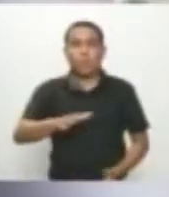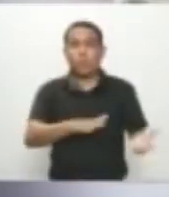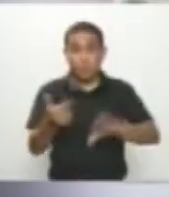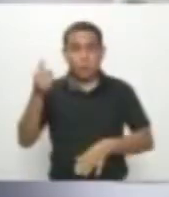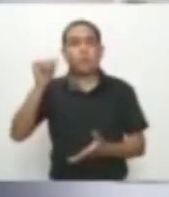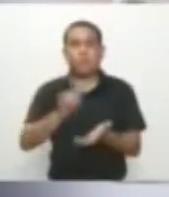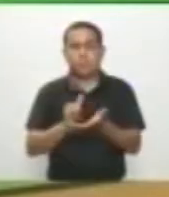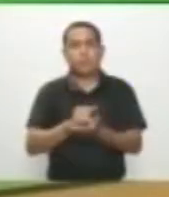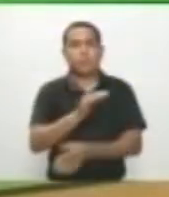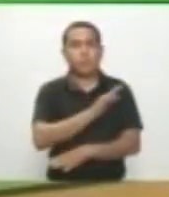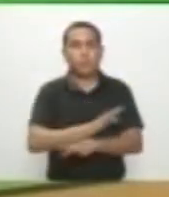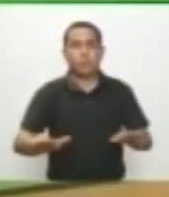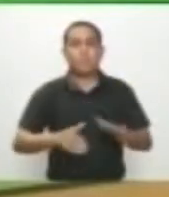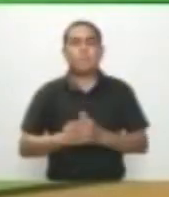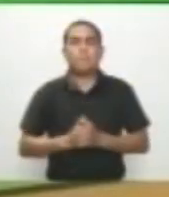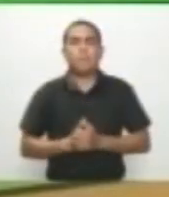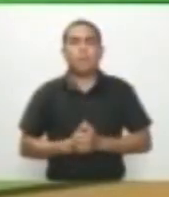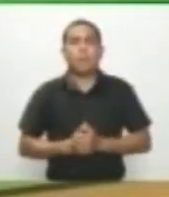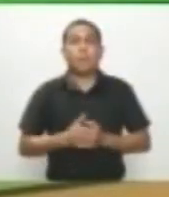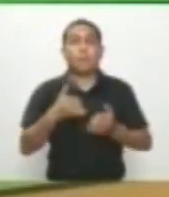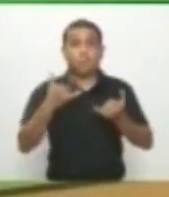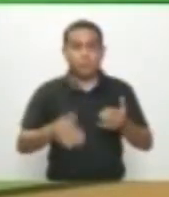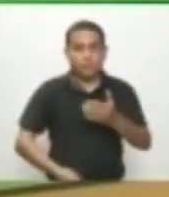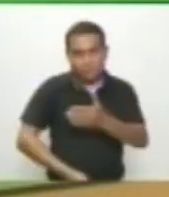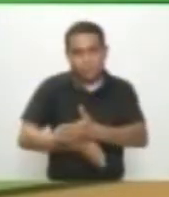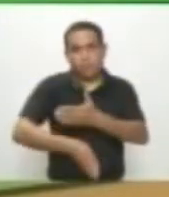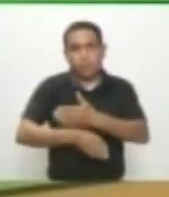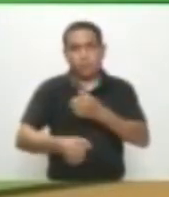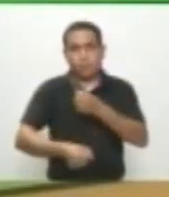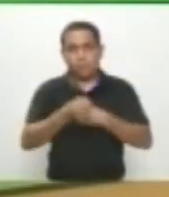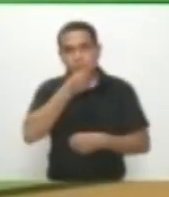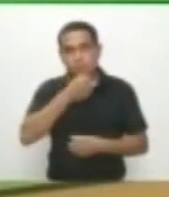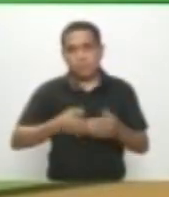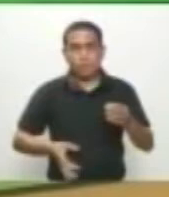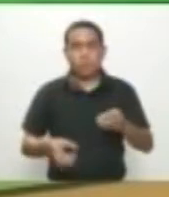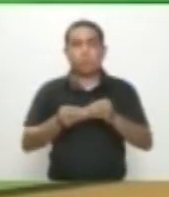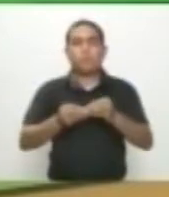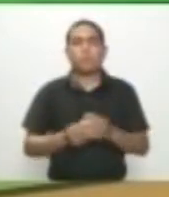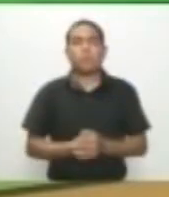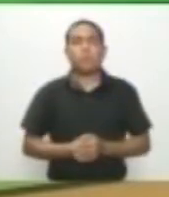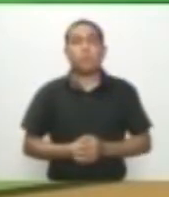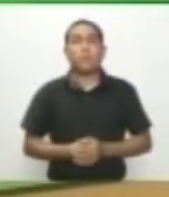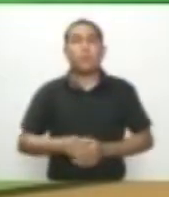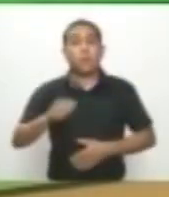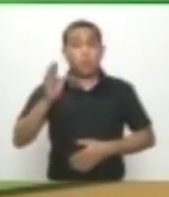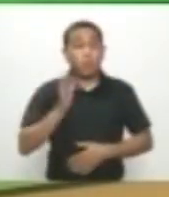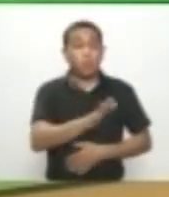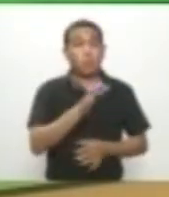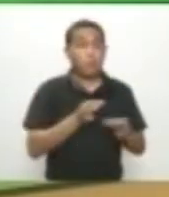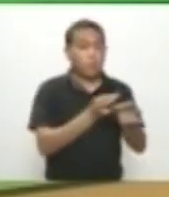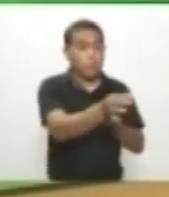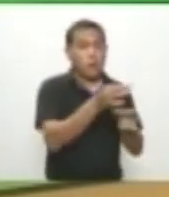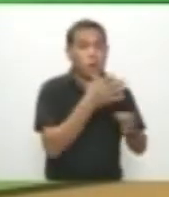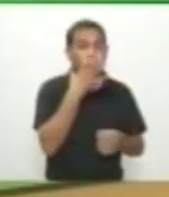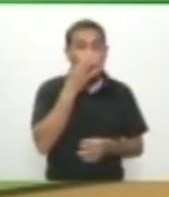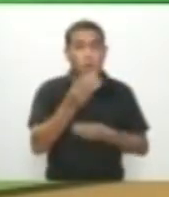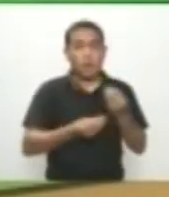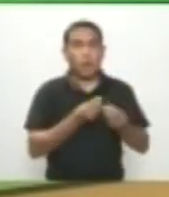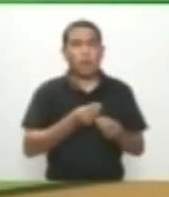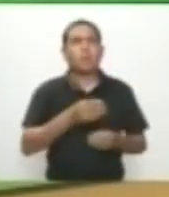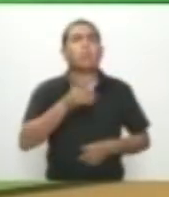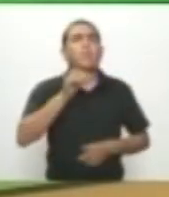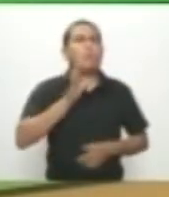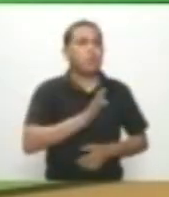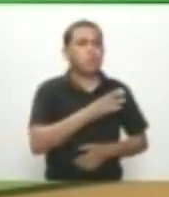muertos. Bien, tenemos más información aquí en las noticias. Los habitantes de Guaymaral, corregimiento de Guevara, denunciaron el mal estado en el que